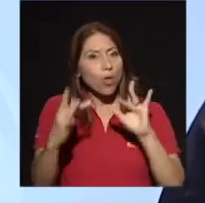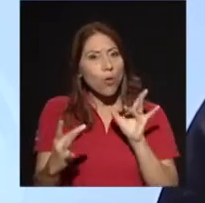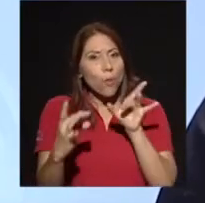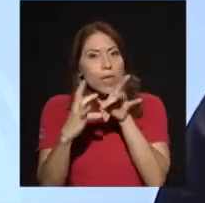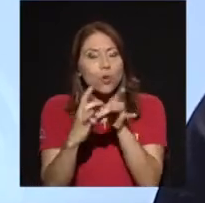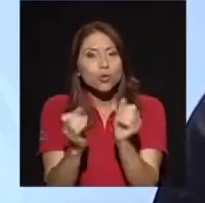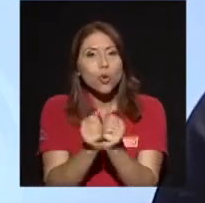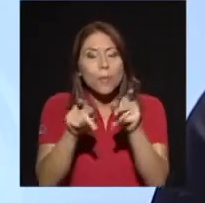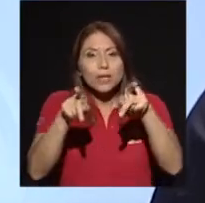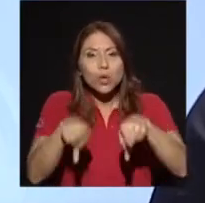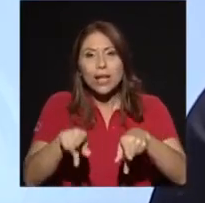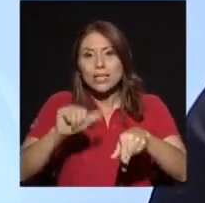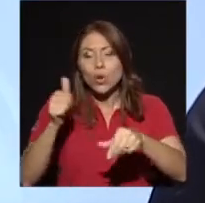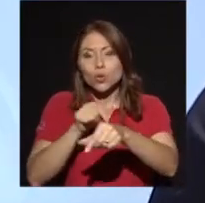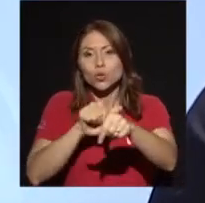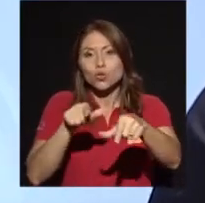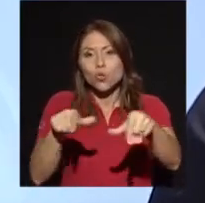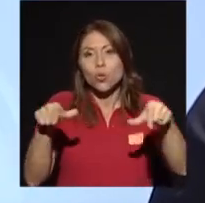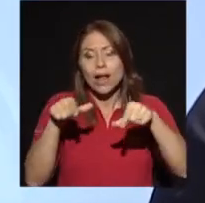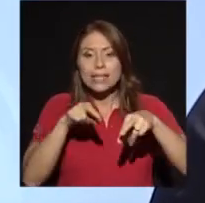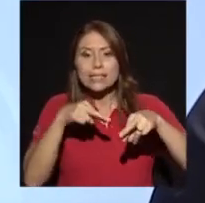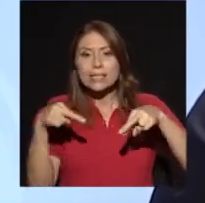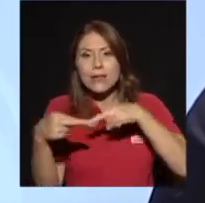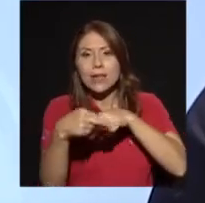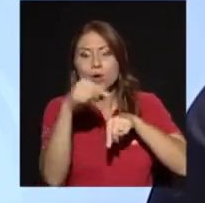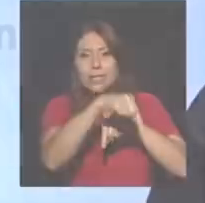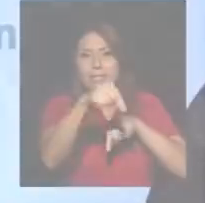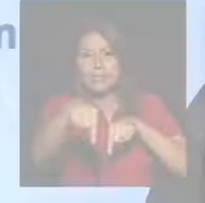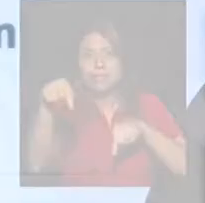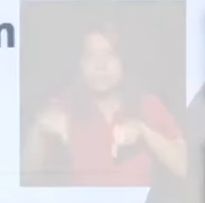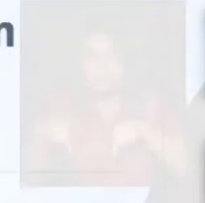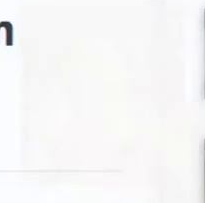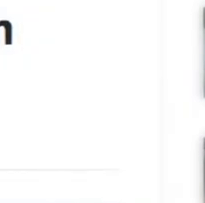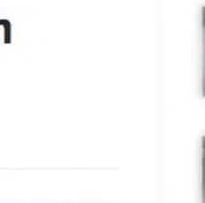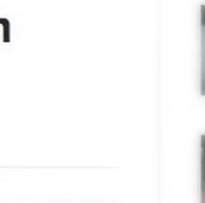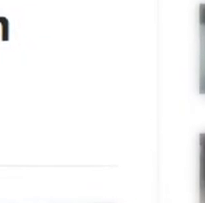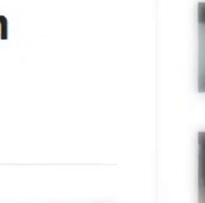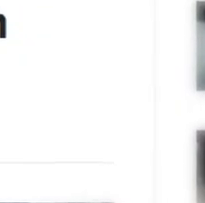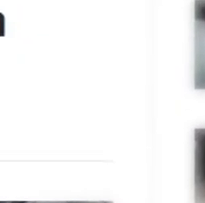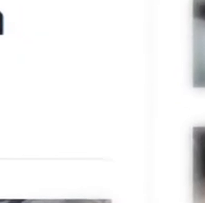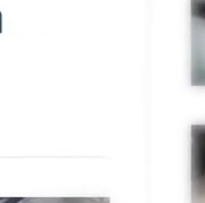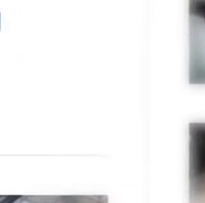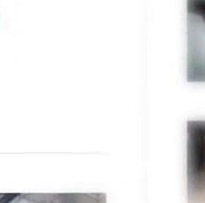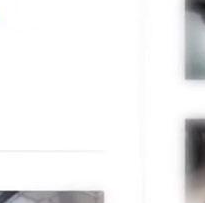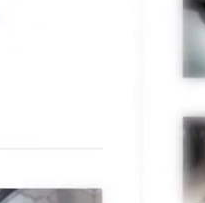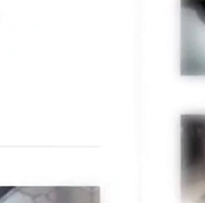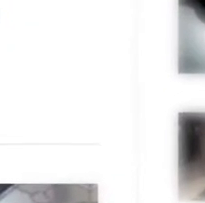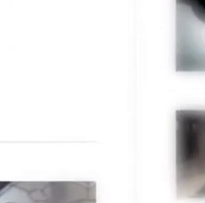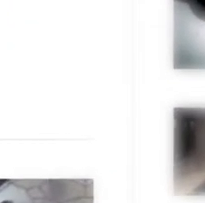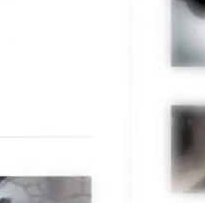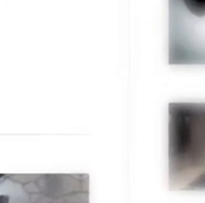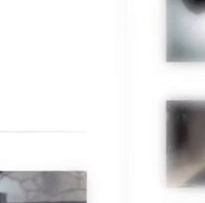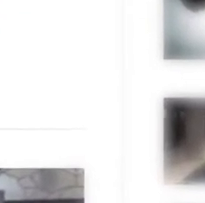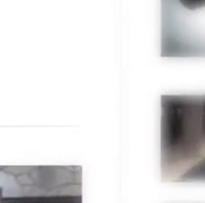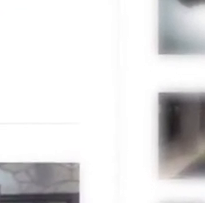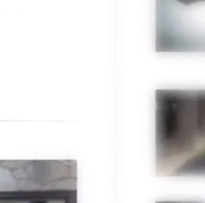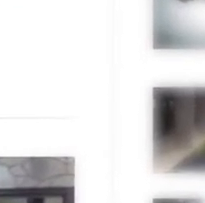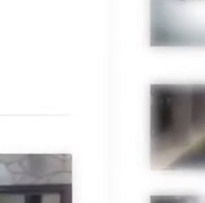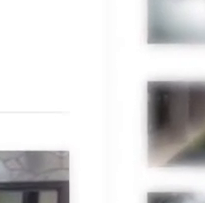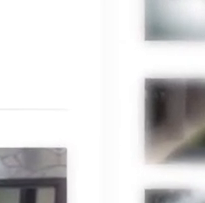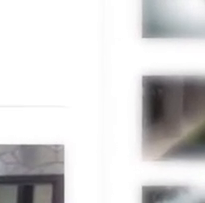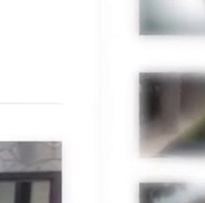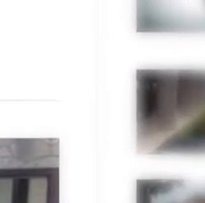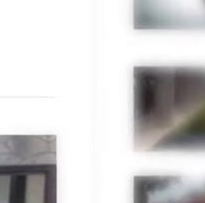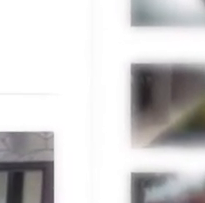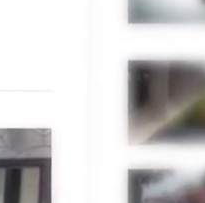personas de otras regiones del país para ir extendiéndonos. Y a nivel político hemos trabajado inclusive en aportar al proyecto de ley